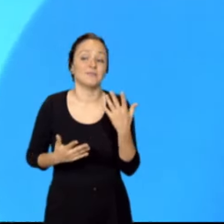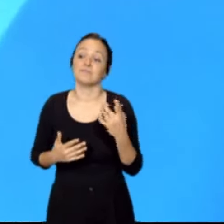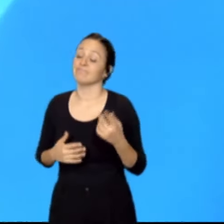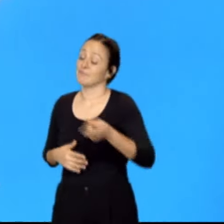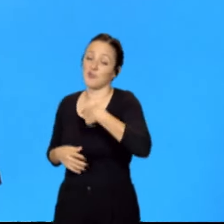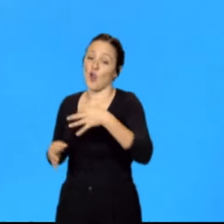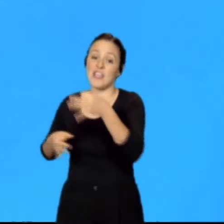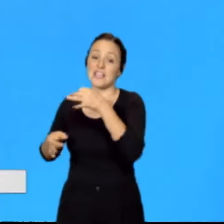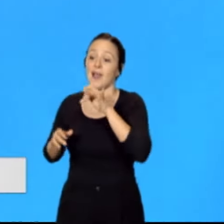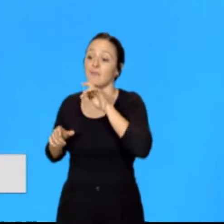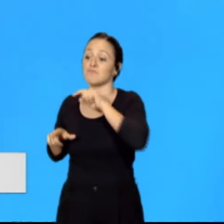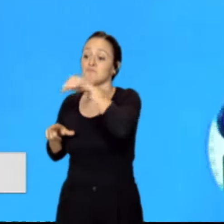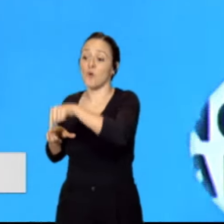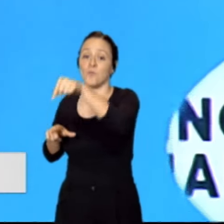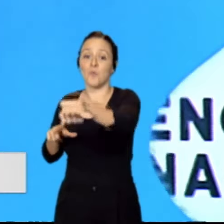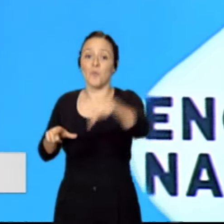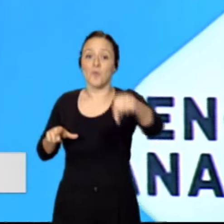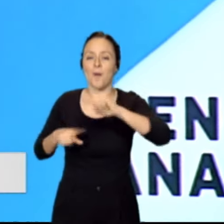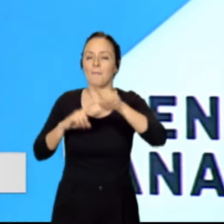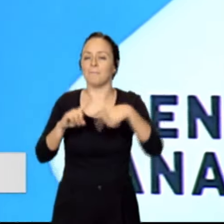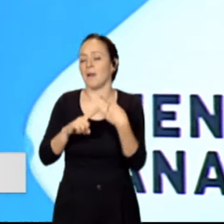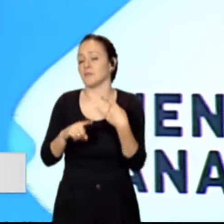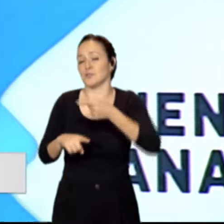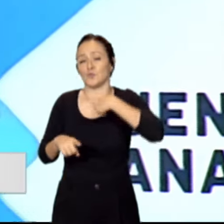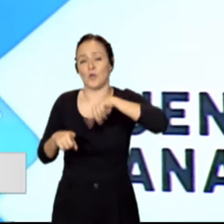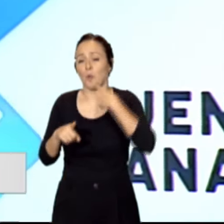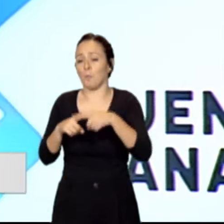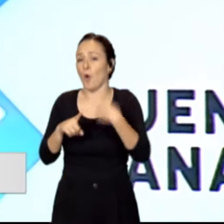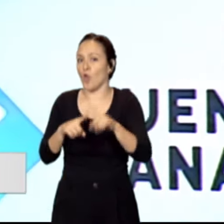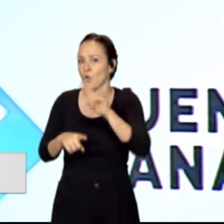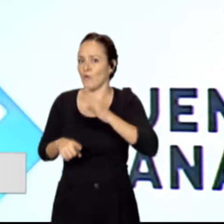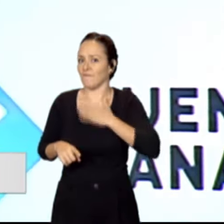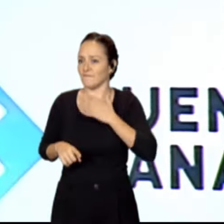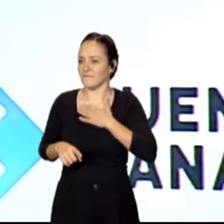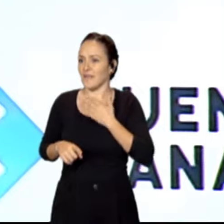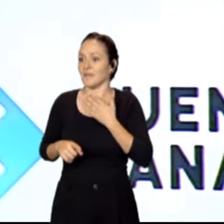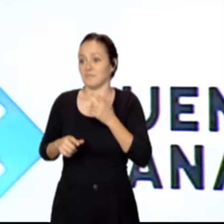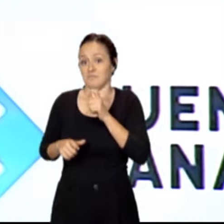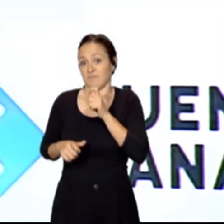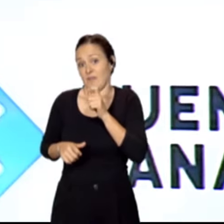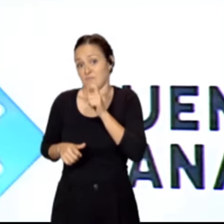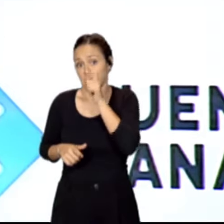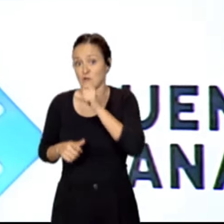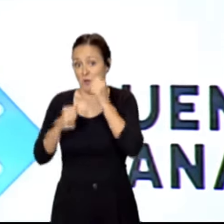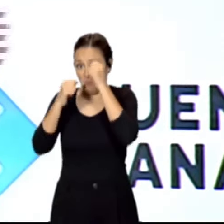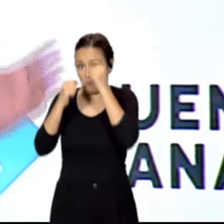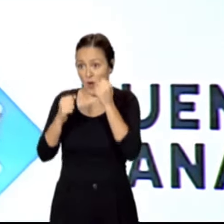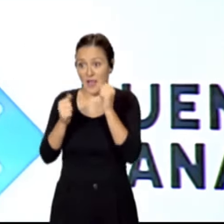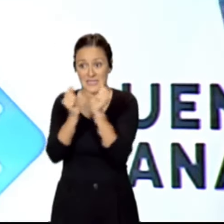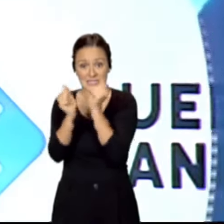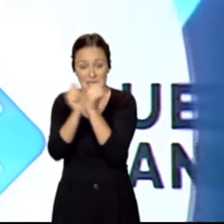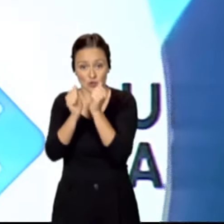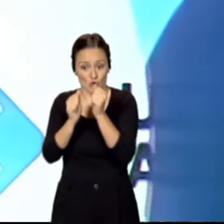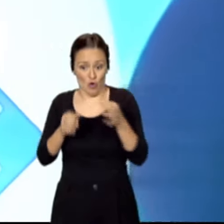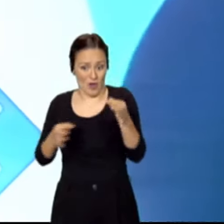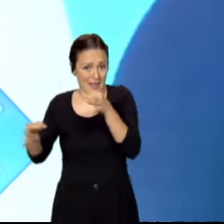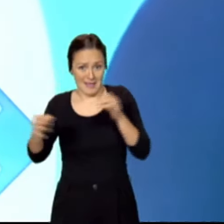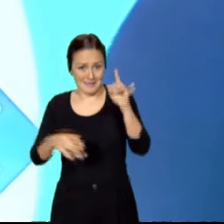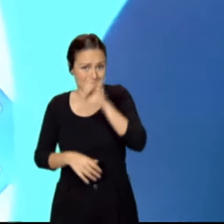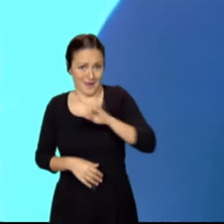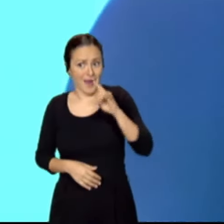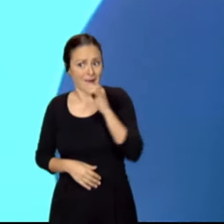dar con la magnífica materia prima que tenemos los queseros los maestros queseros que que están a lo largo y ancho de todo este